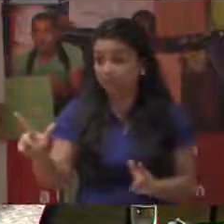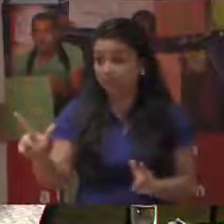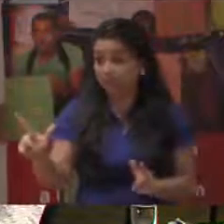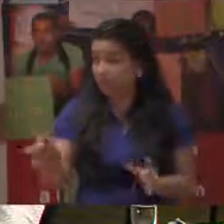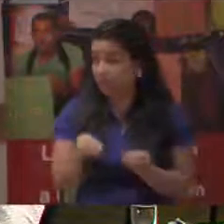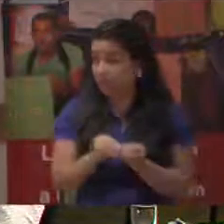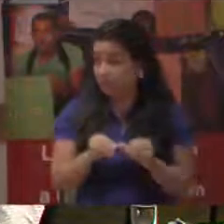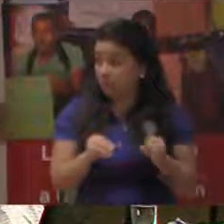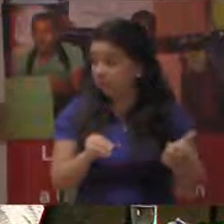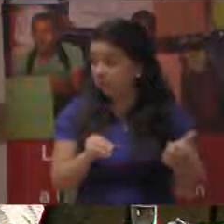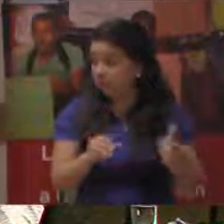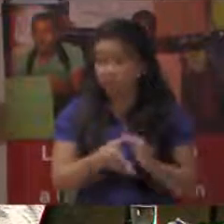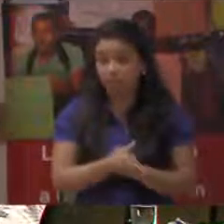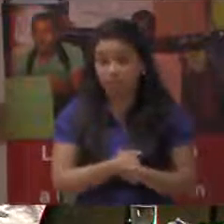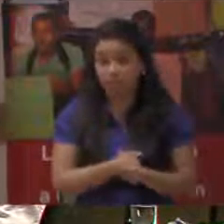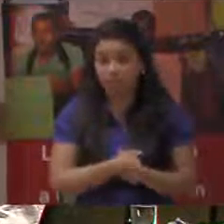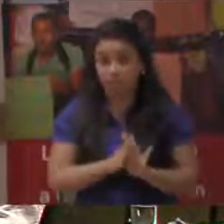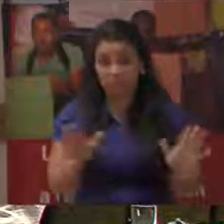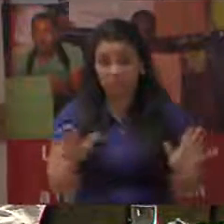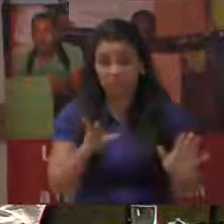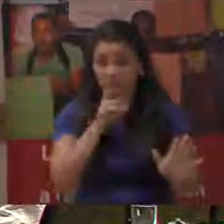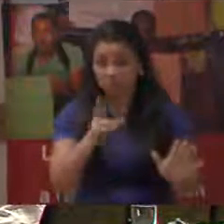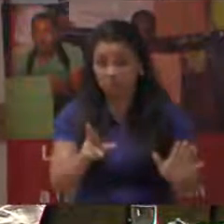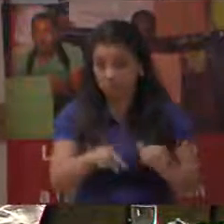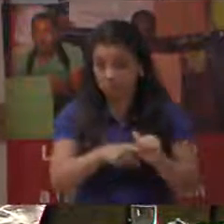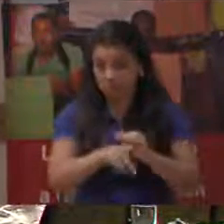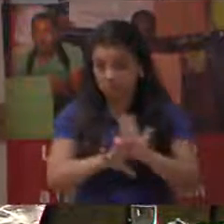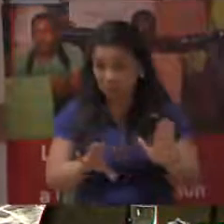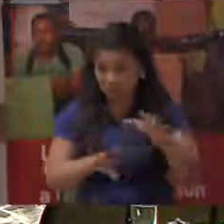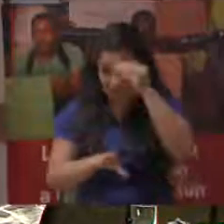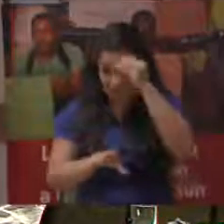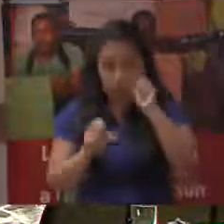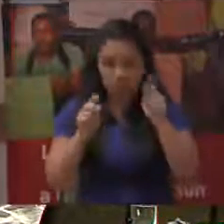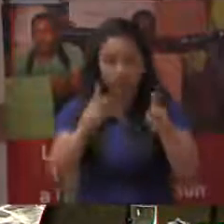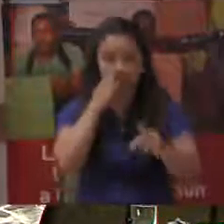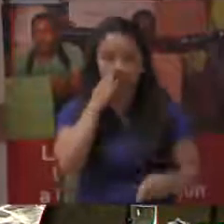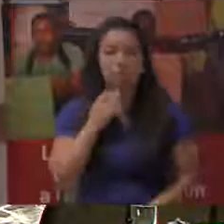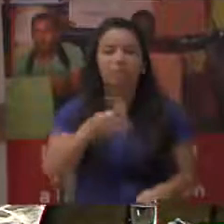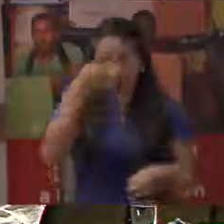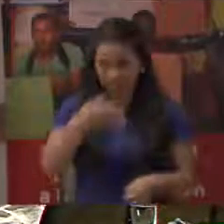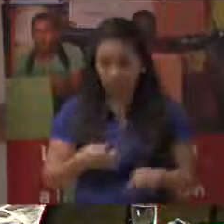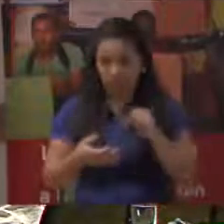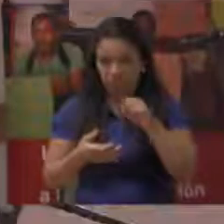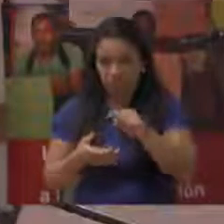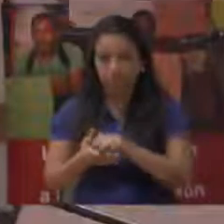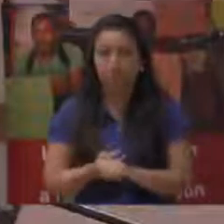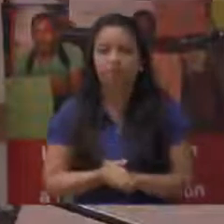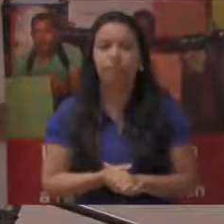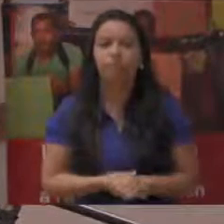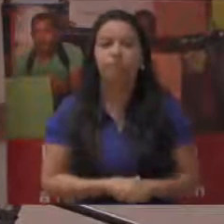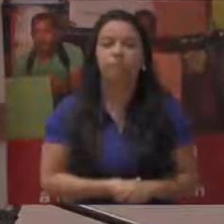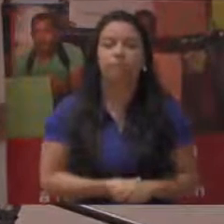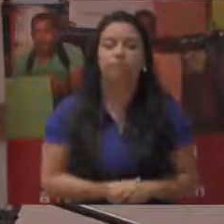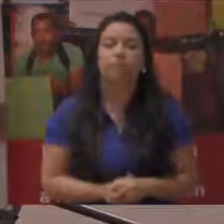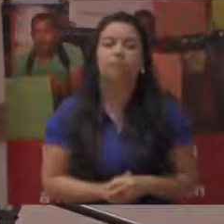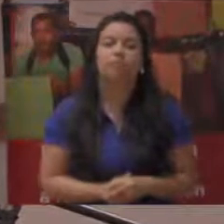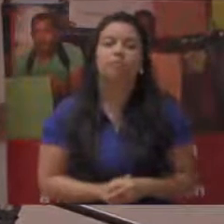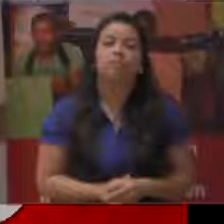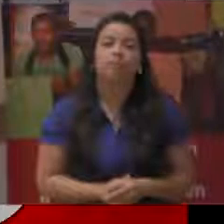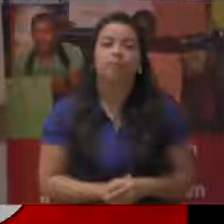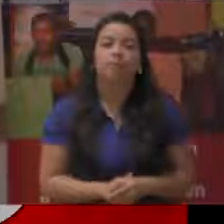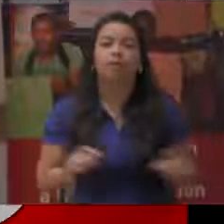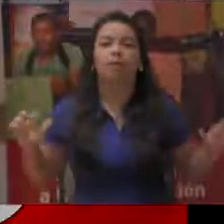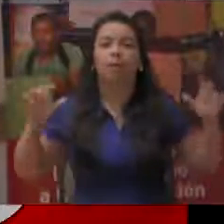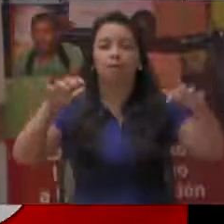más? Ya la pregunta. Perfecto. Ahora sí la pregunta. La pregunta es la siguiente. La audiencia de